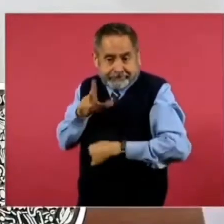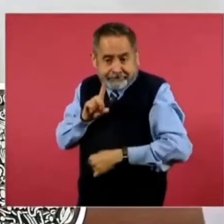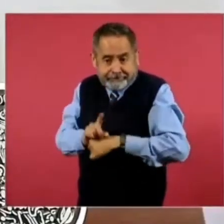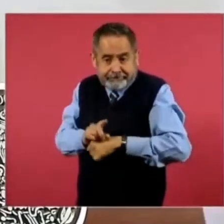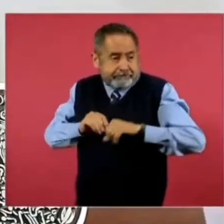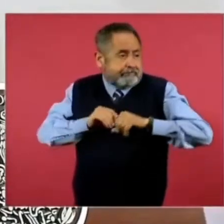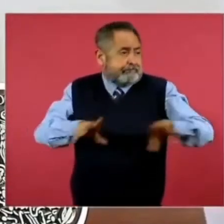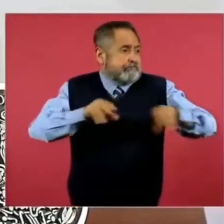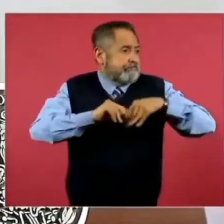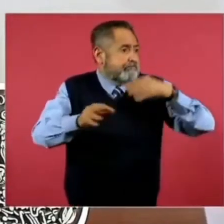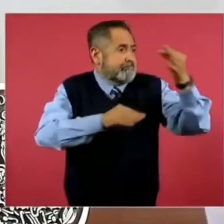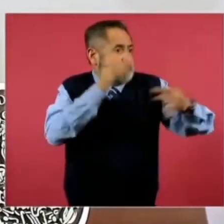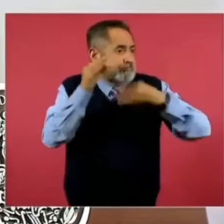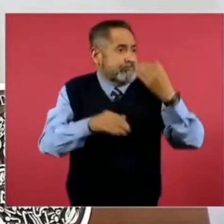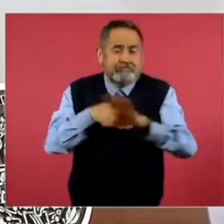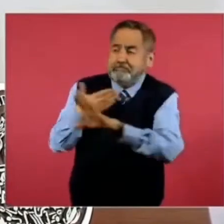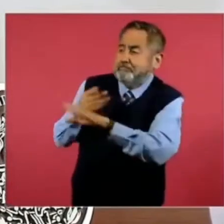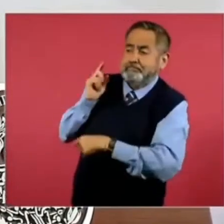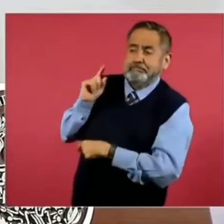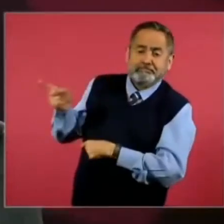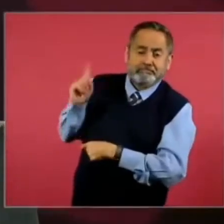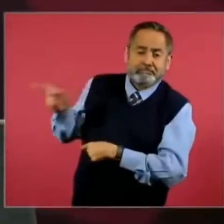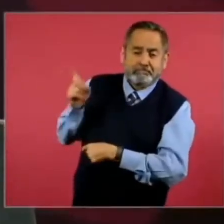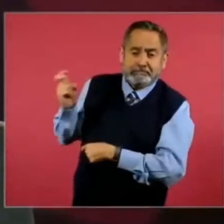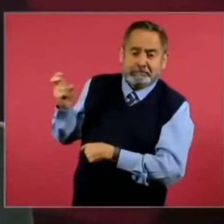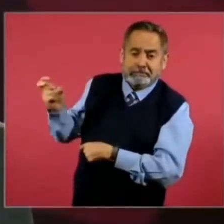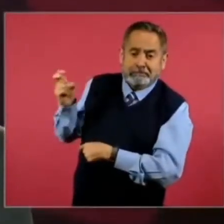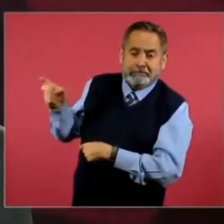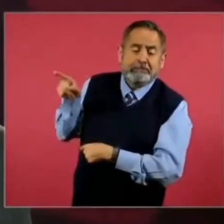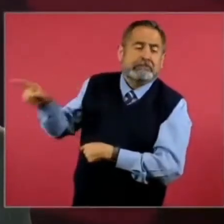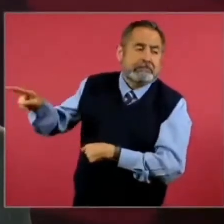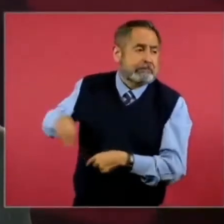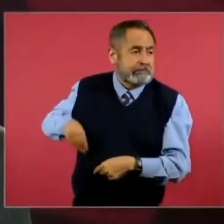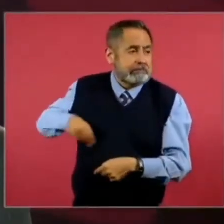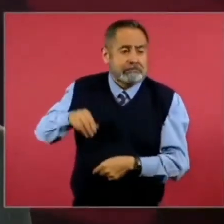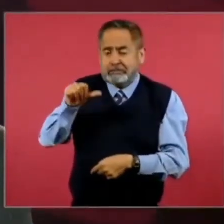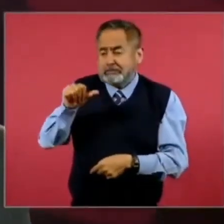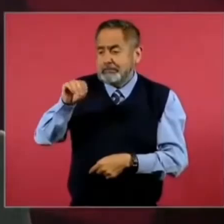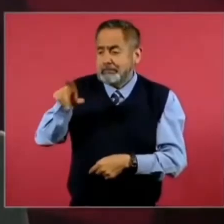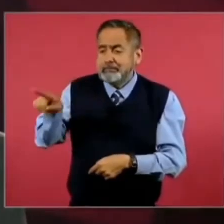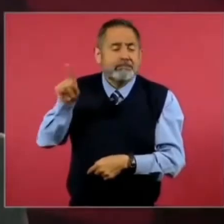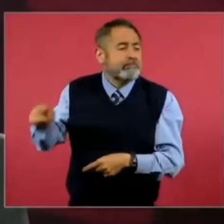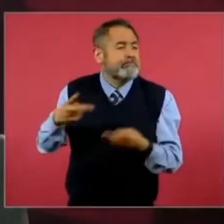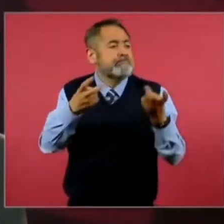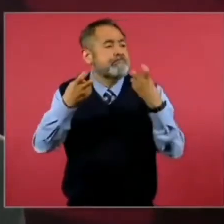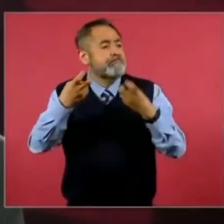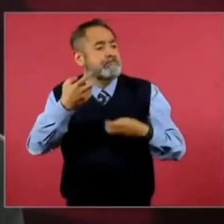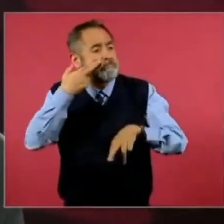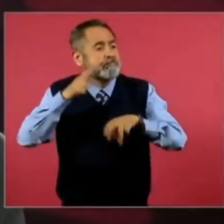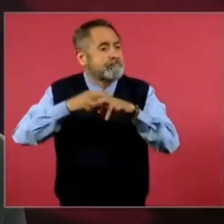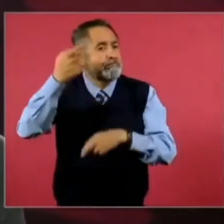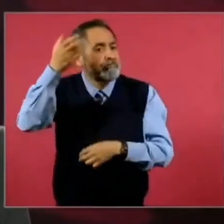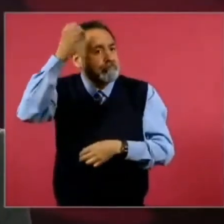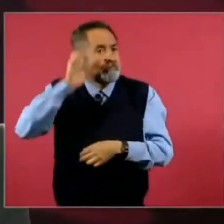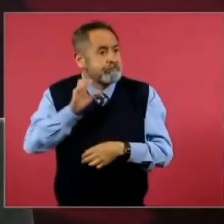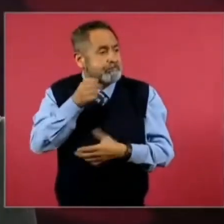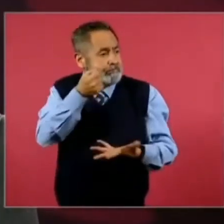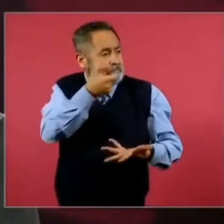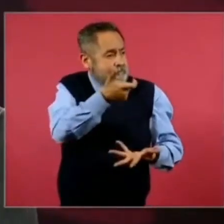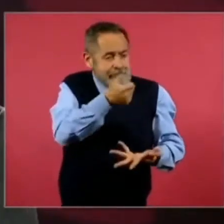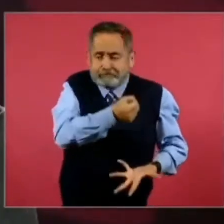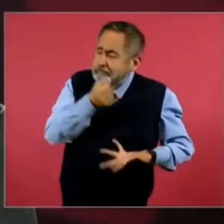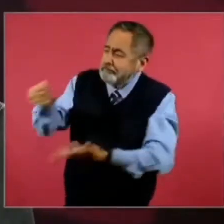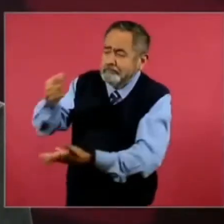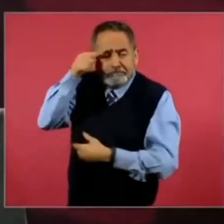acusándome de que yo había recibido dinero del cartel de Sinaloa en el 2006,